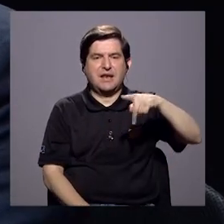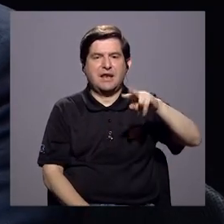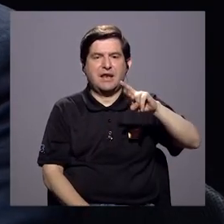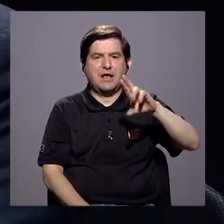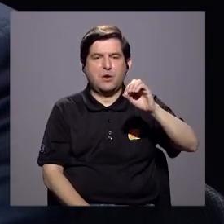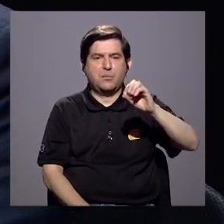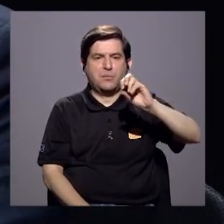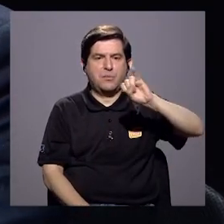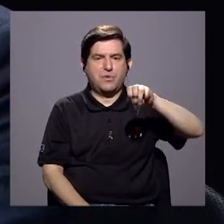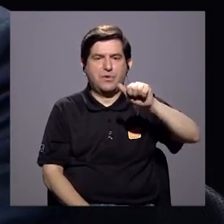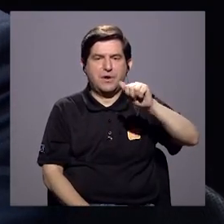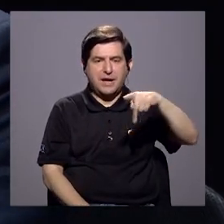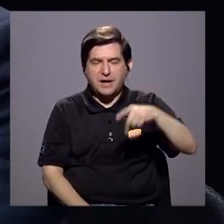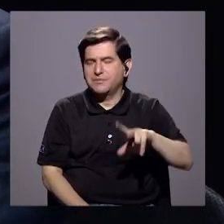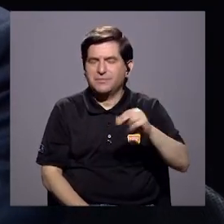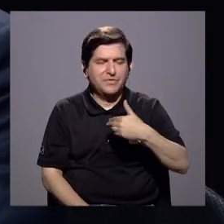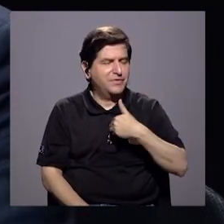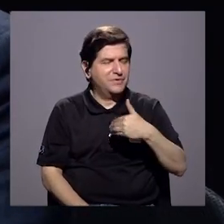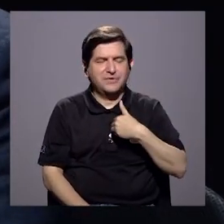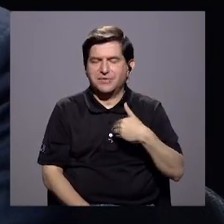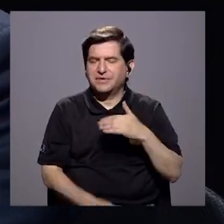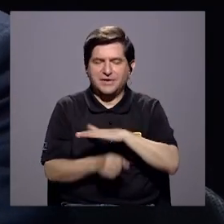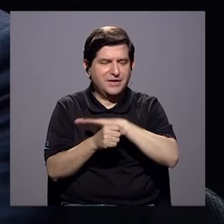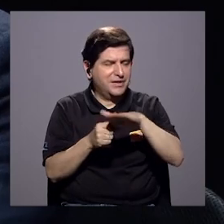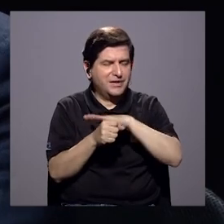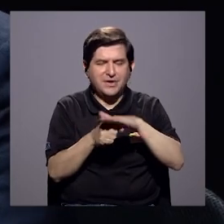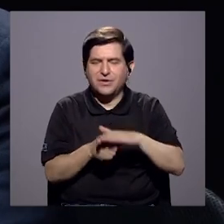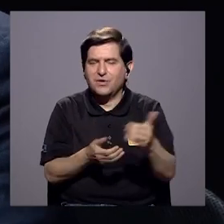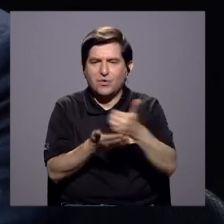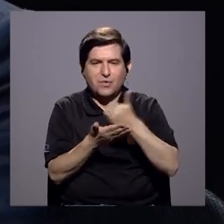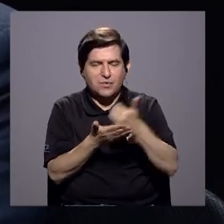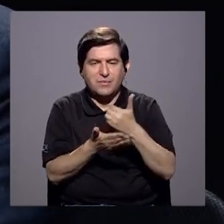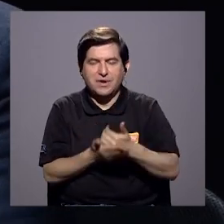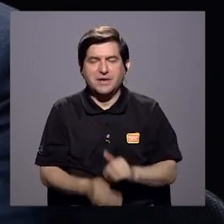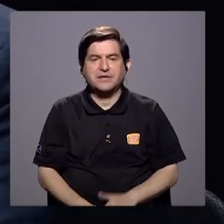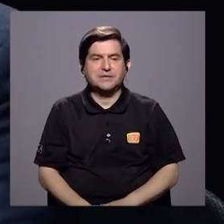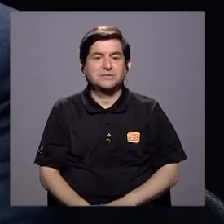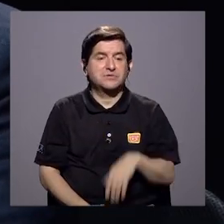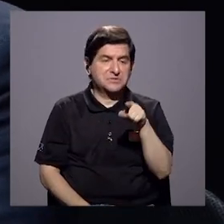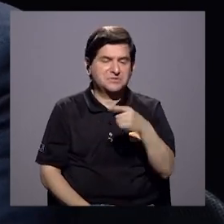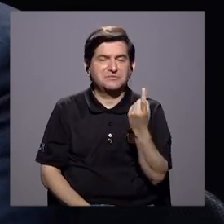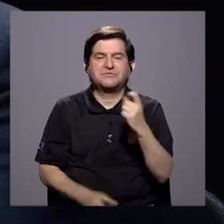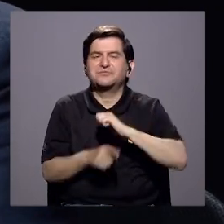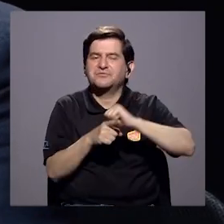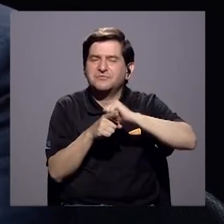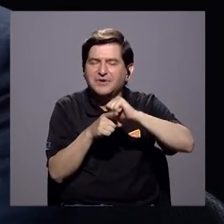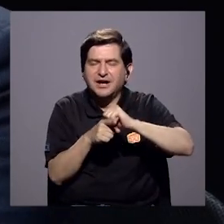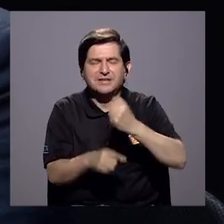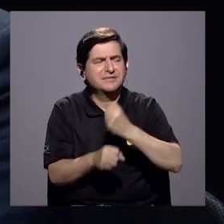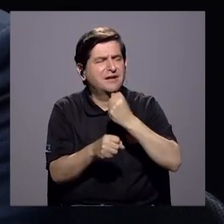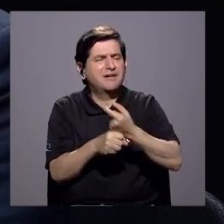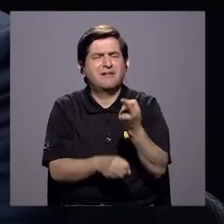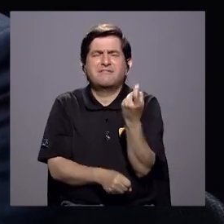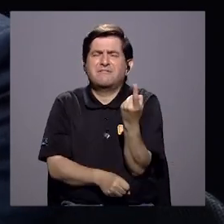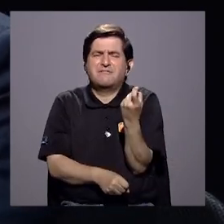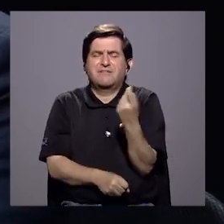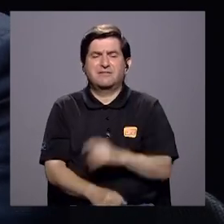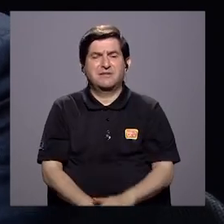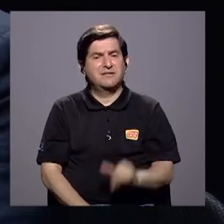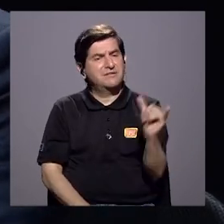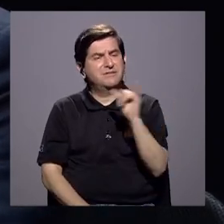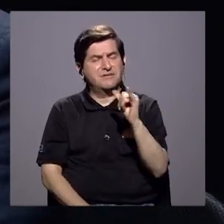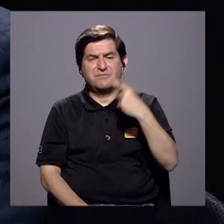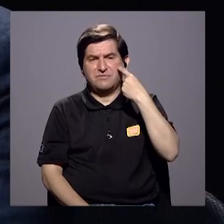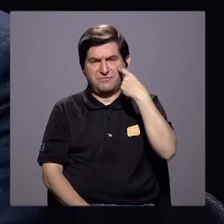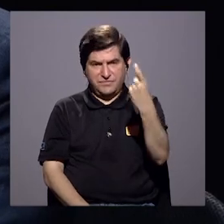suficientes recursos como para hacer su labor bien también hace falta que los capaciten hay mucho que trabajar en esta materia y también